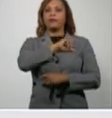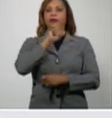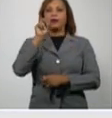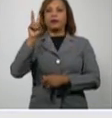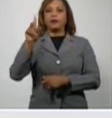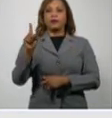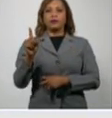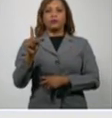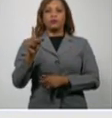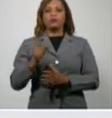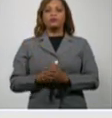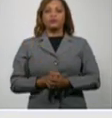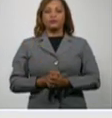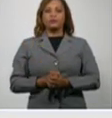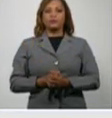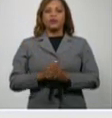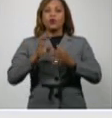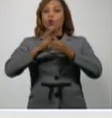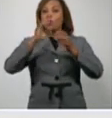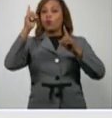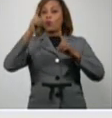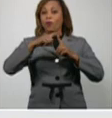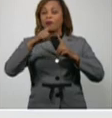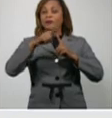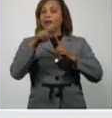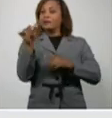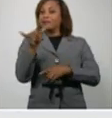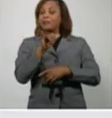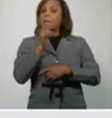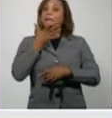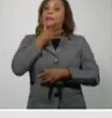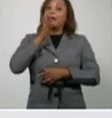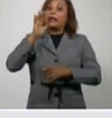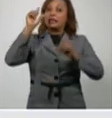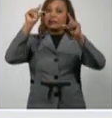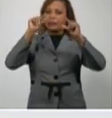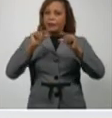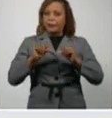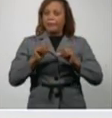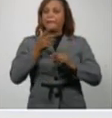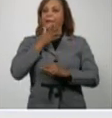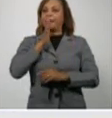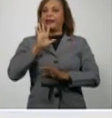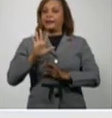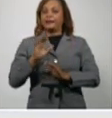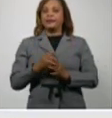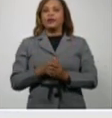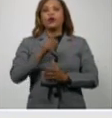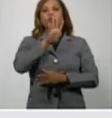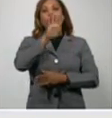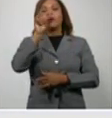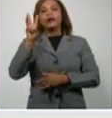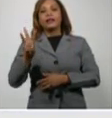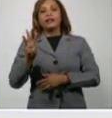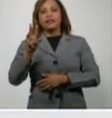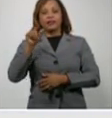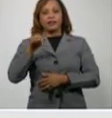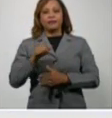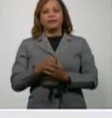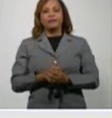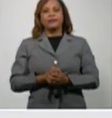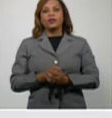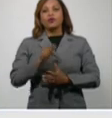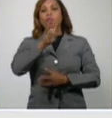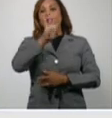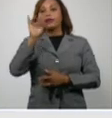Guantánamo, que parece que disminuyendo, 43 autóctonos, 41